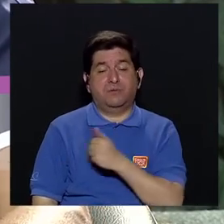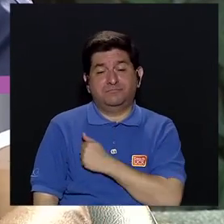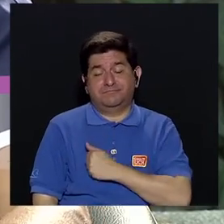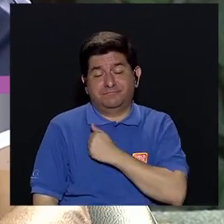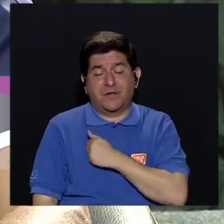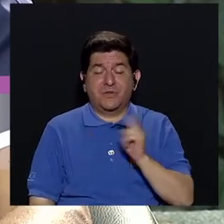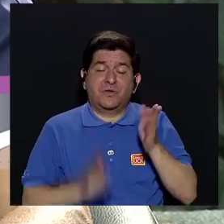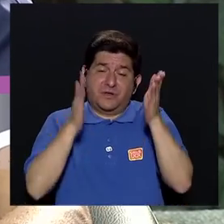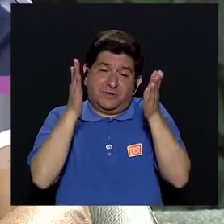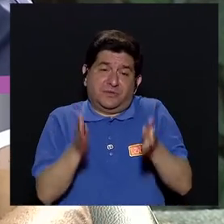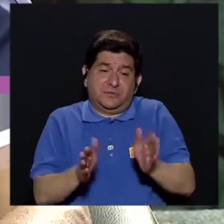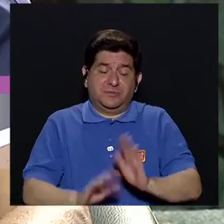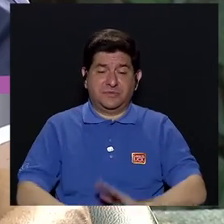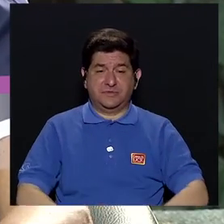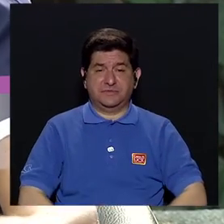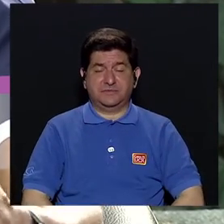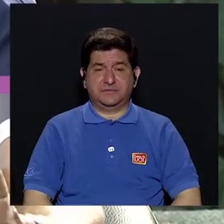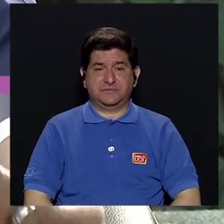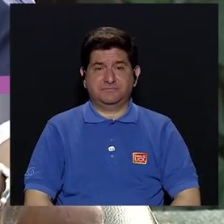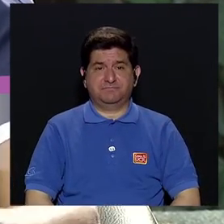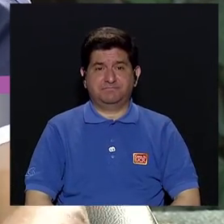el perdón de algunos colegas,